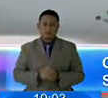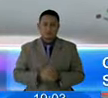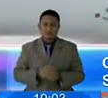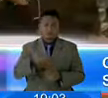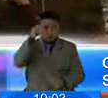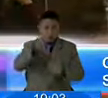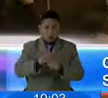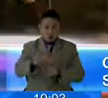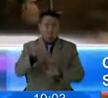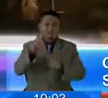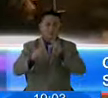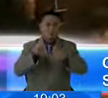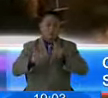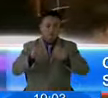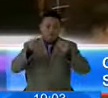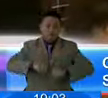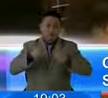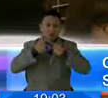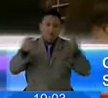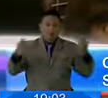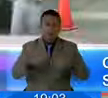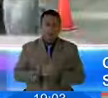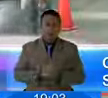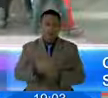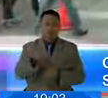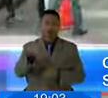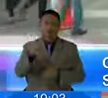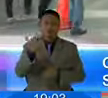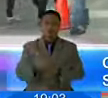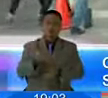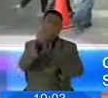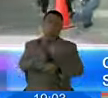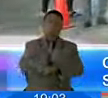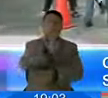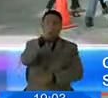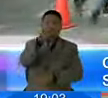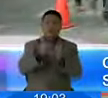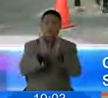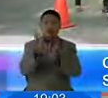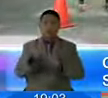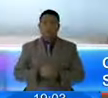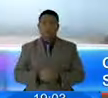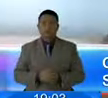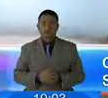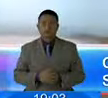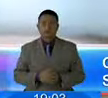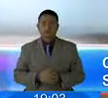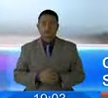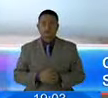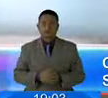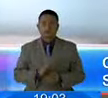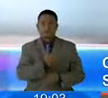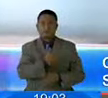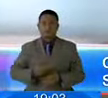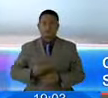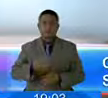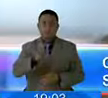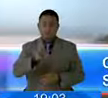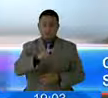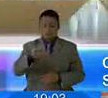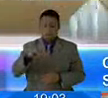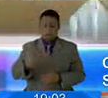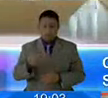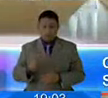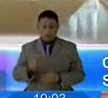encuestas únicamente podrán ser publicadas 10 días antes del 2 de abril. El presidente del Consejo asegura que al no estar aún